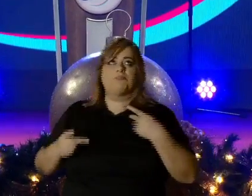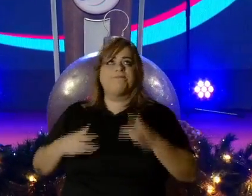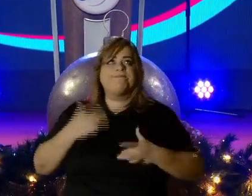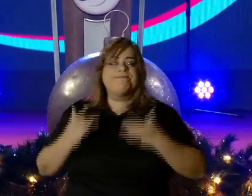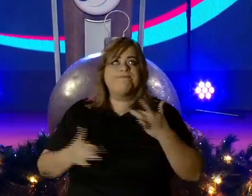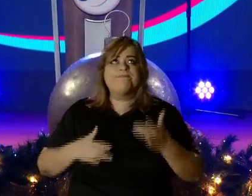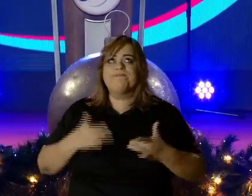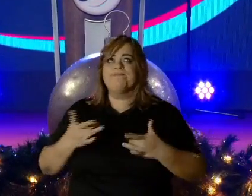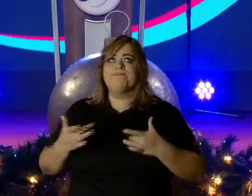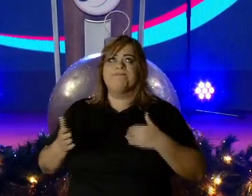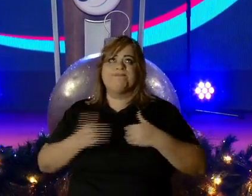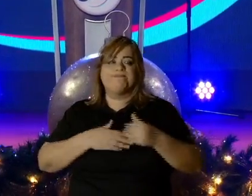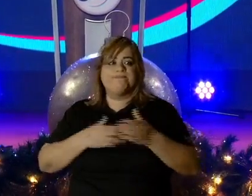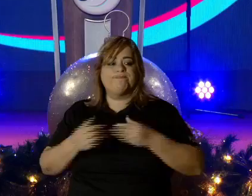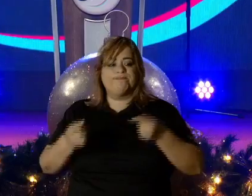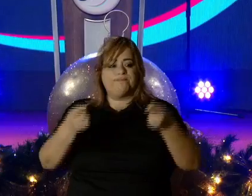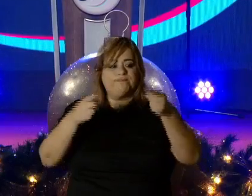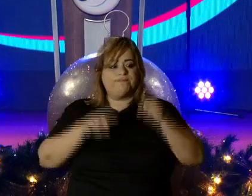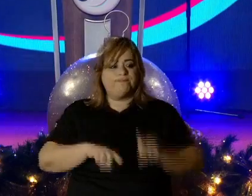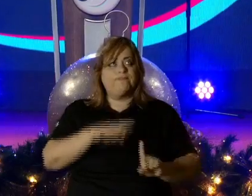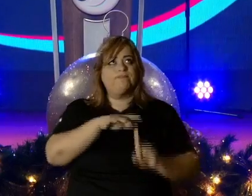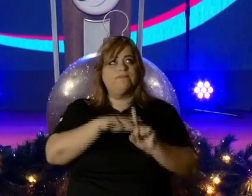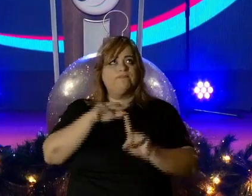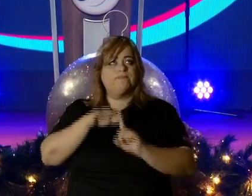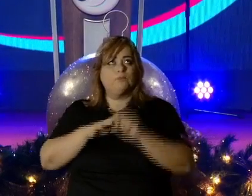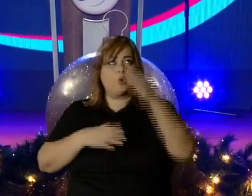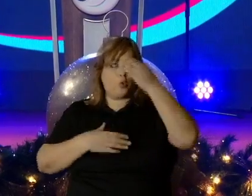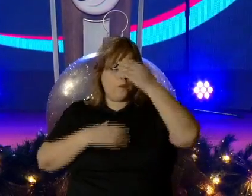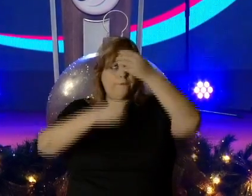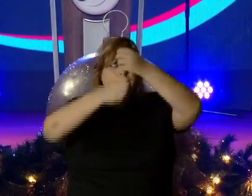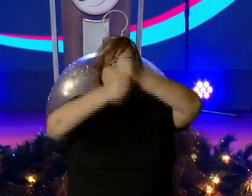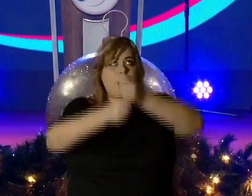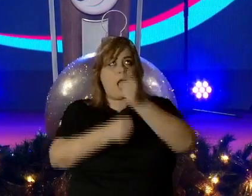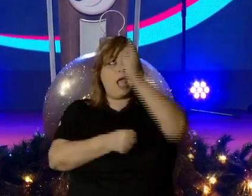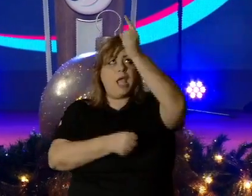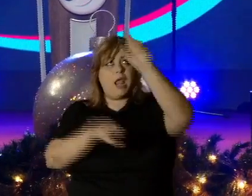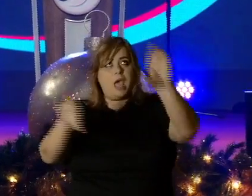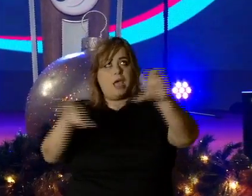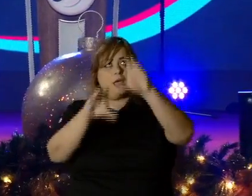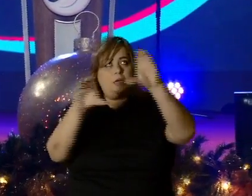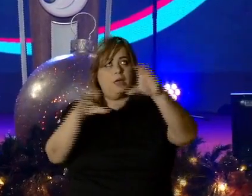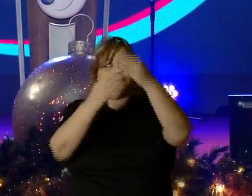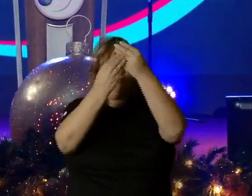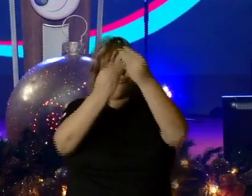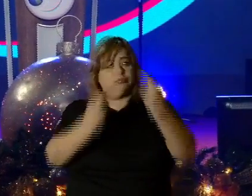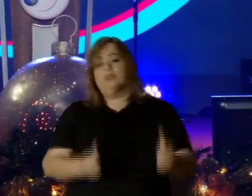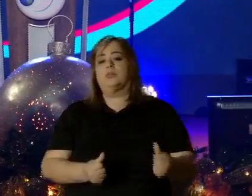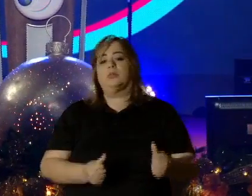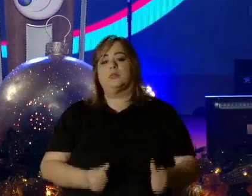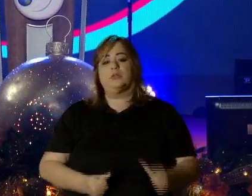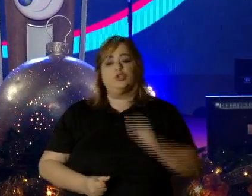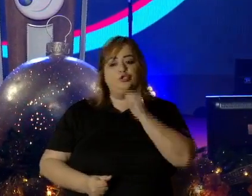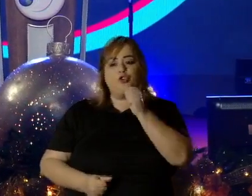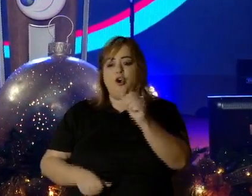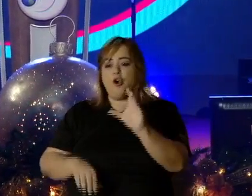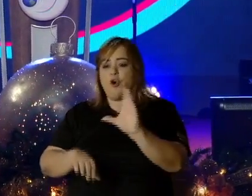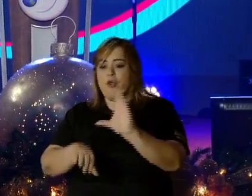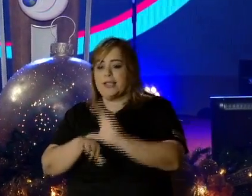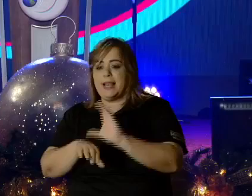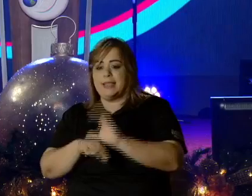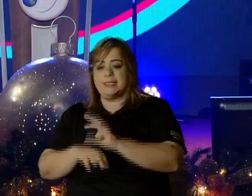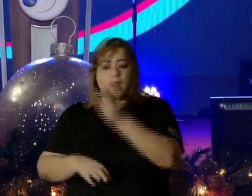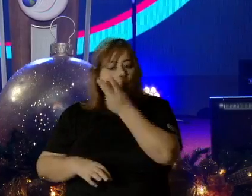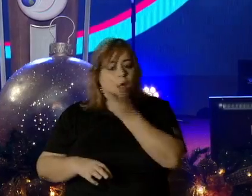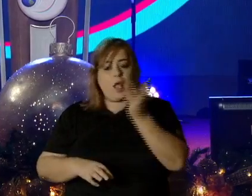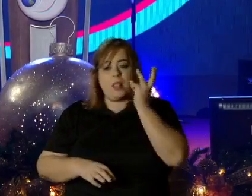sienta, no importa lo que pase, confía en Él y Él hará. Iglesia de Cristo, tú no eres la iglesia de Wanda, tú no eres la iglesia de